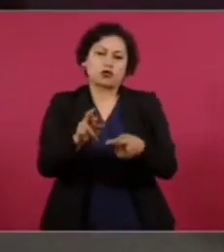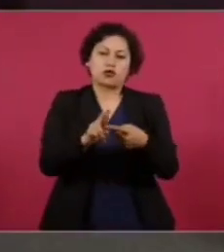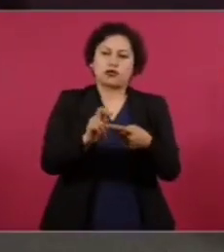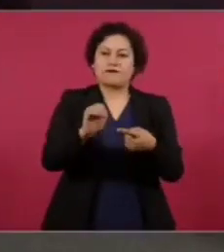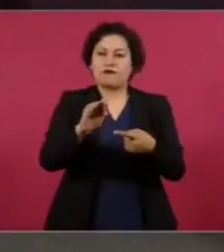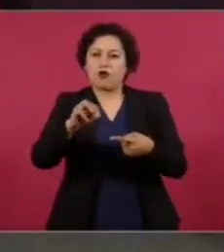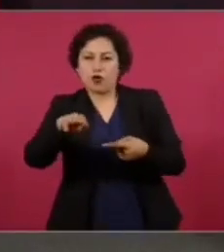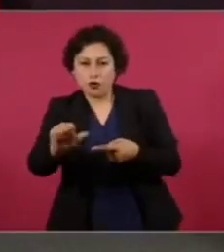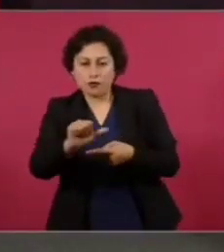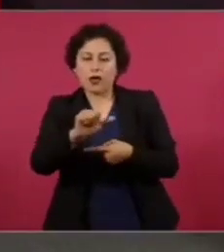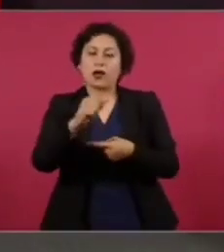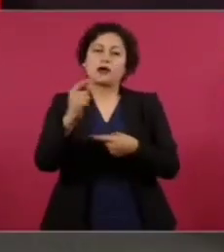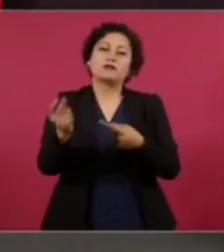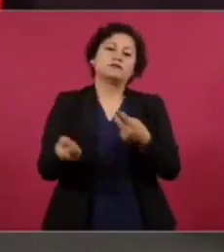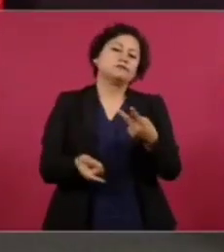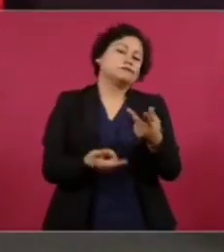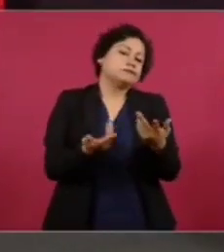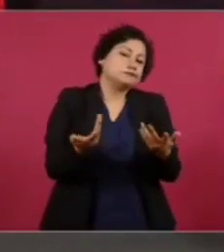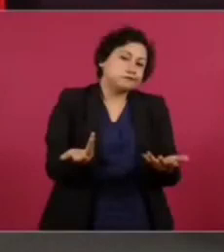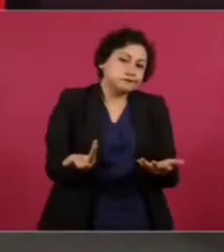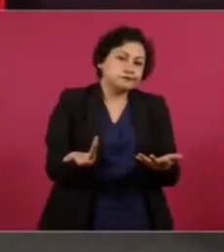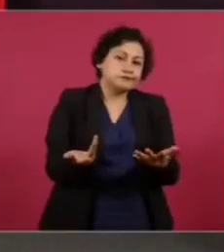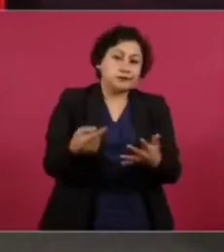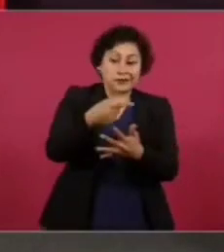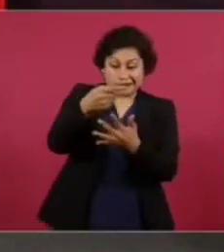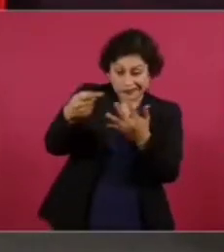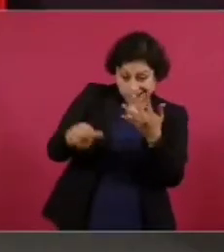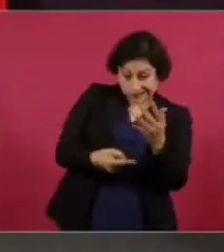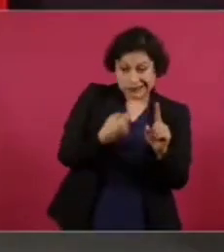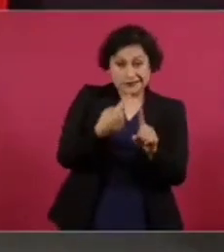preferido del periodismo conservador,